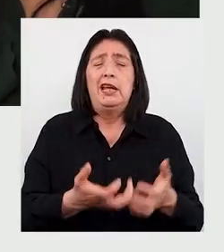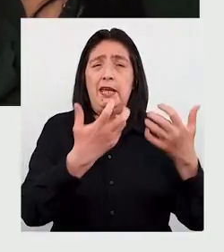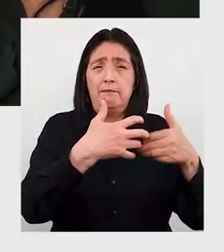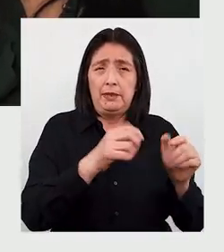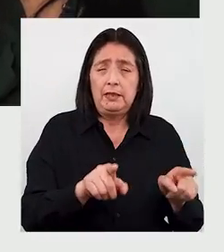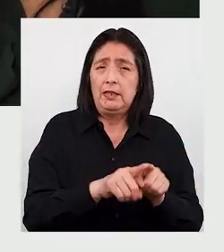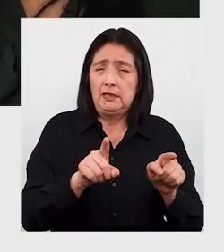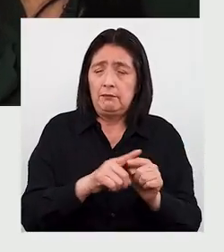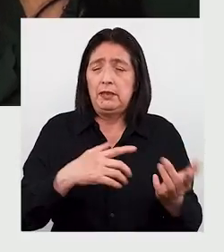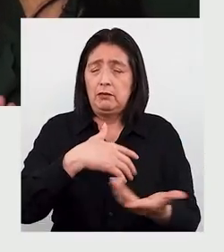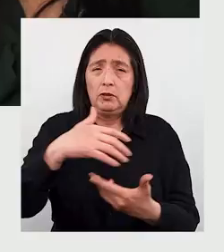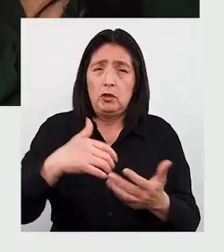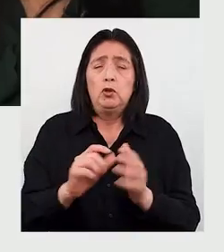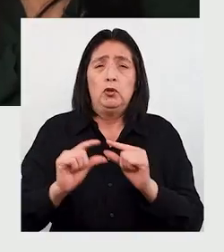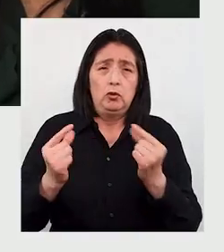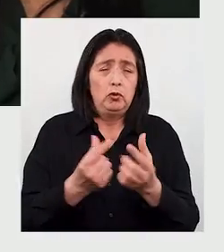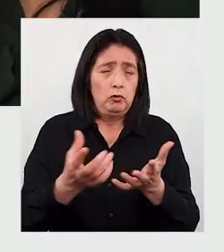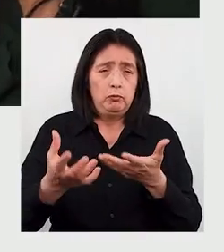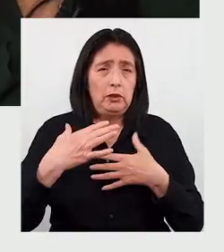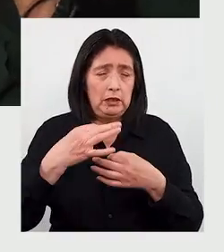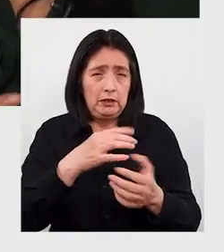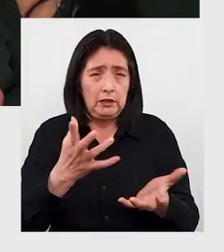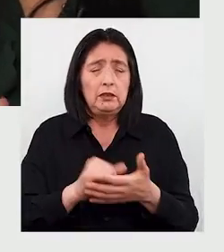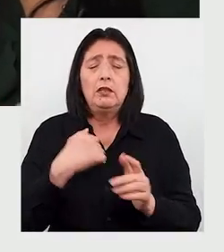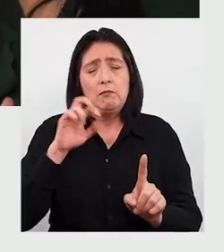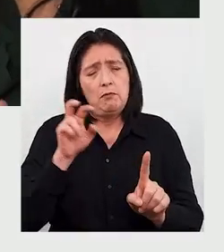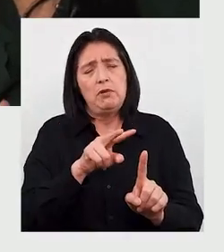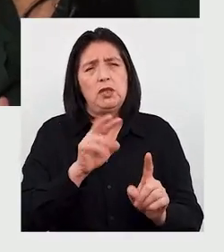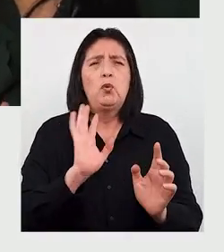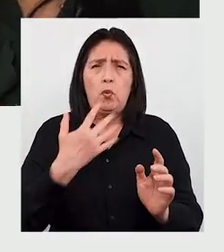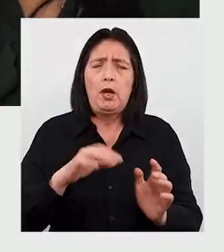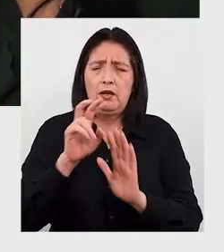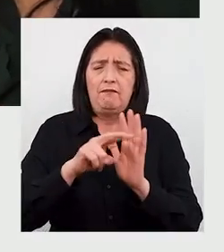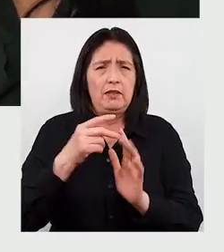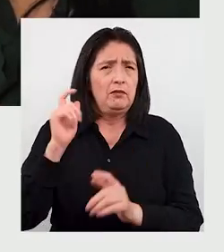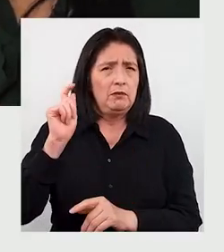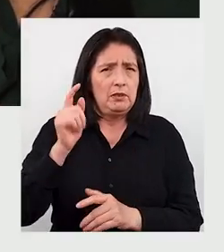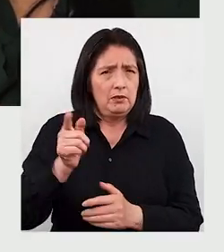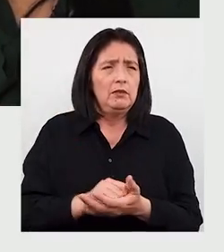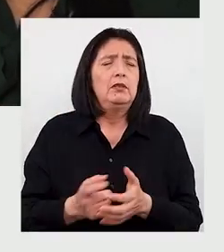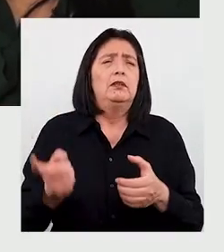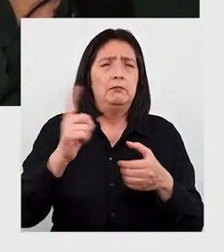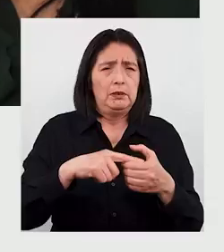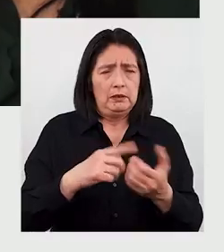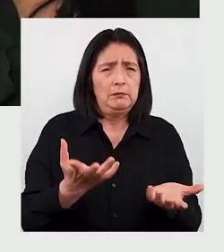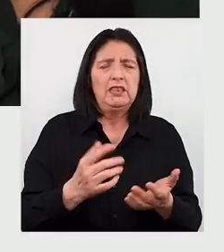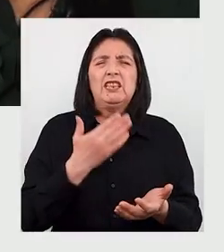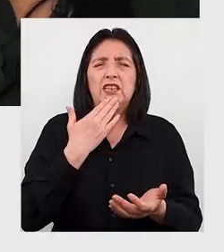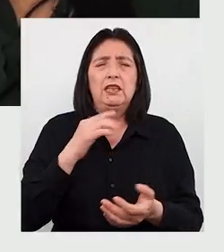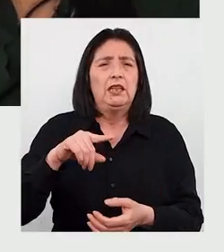empresarial y en las relaciones con los grupos de interés lo hemos observado durante el video testimonial de los miembros de Quechua